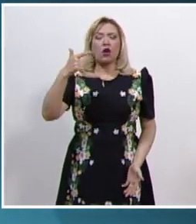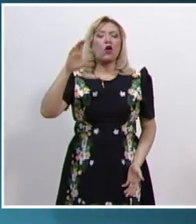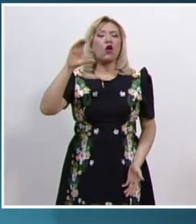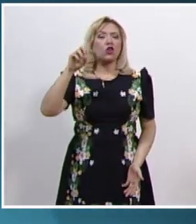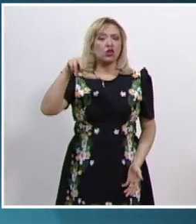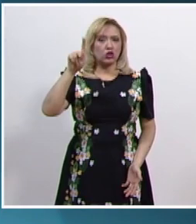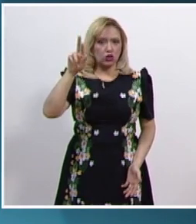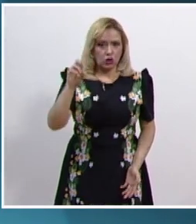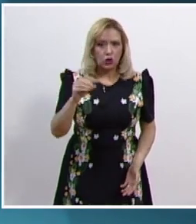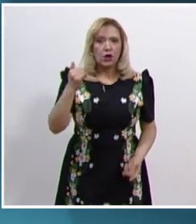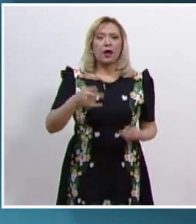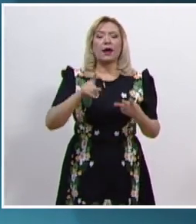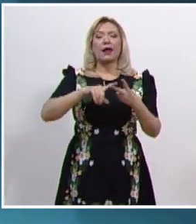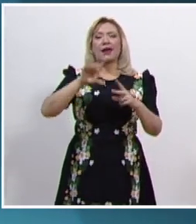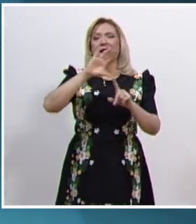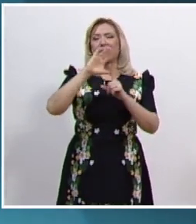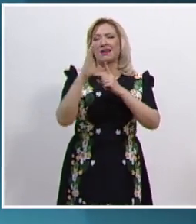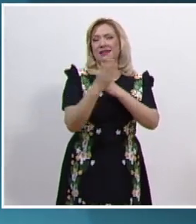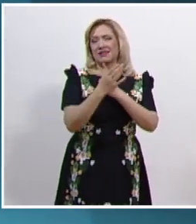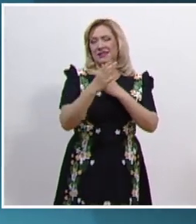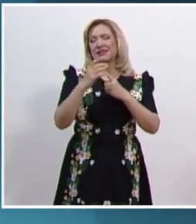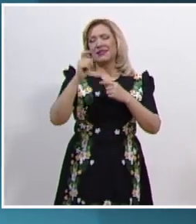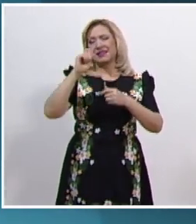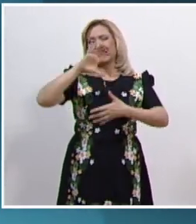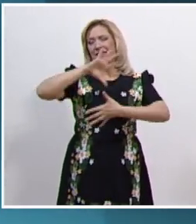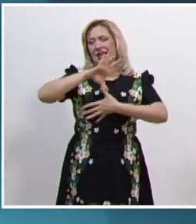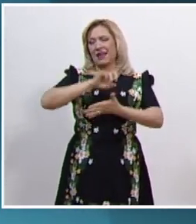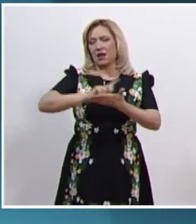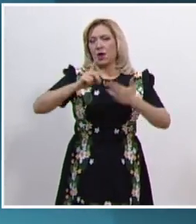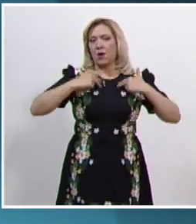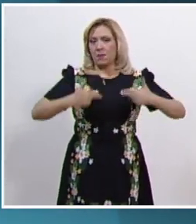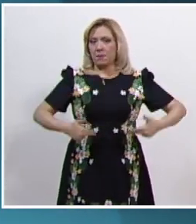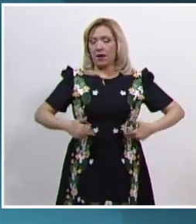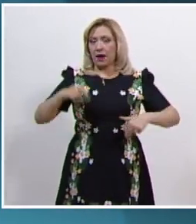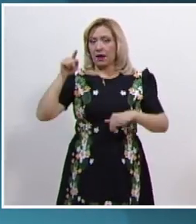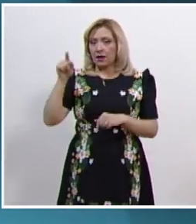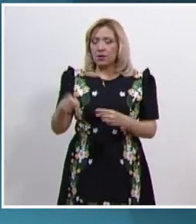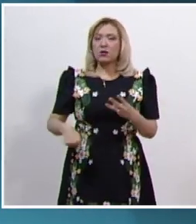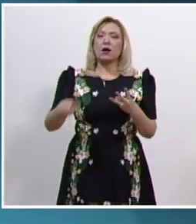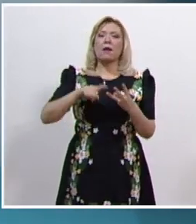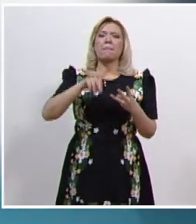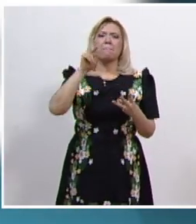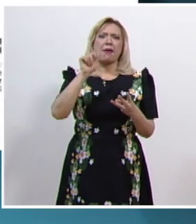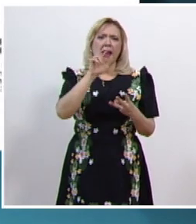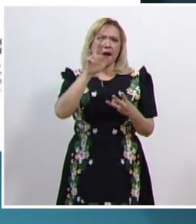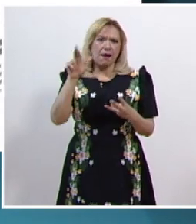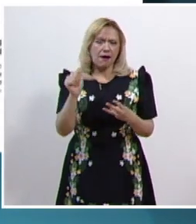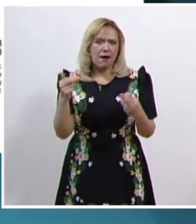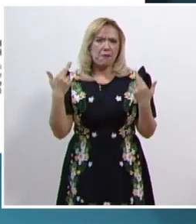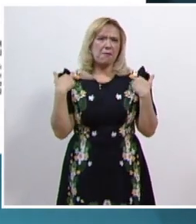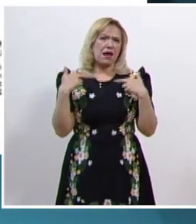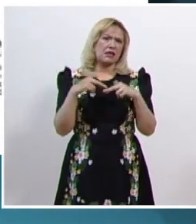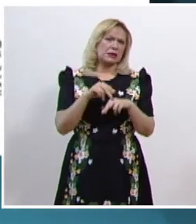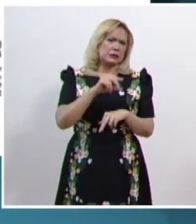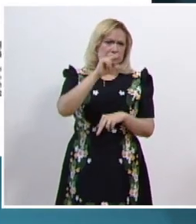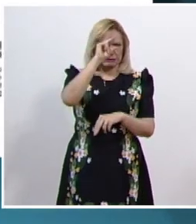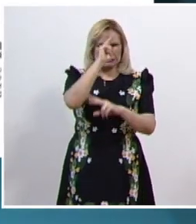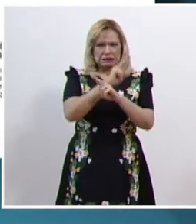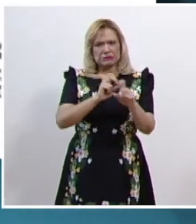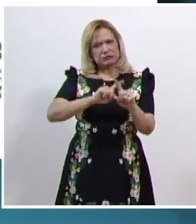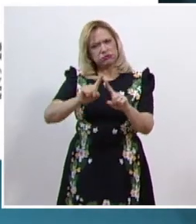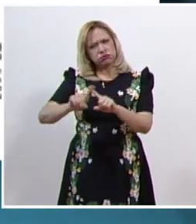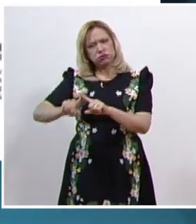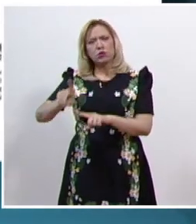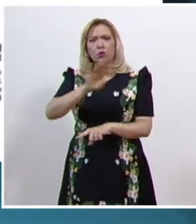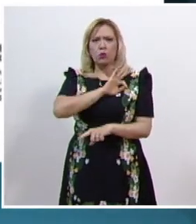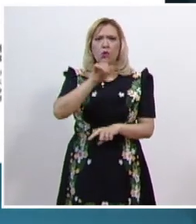la CIDH, José Luis Caballero, el magistrado Óscar Parra Vera, entre otros. Usted puede asistir de manera presencial o seguirlo